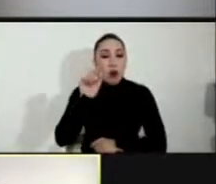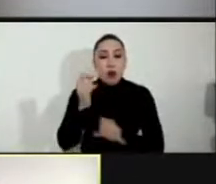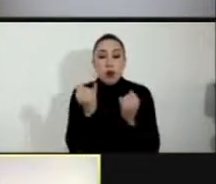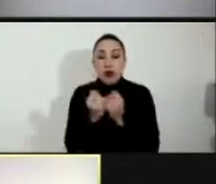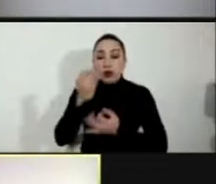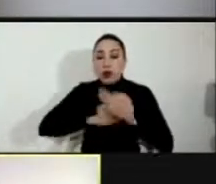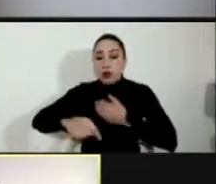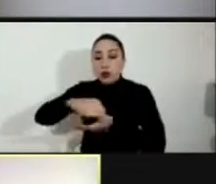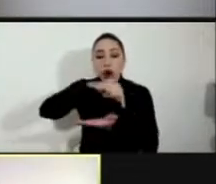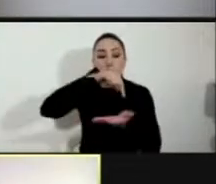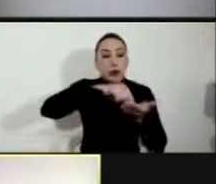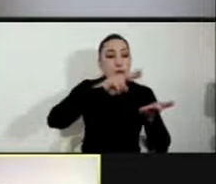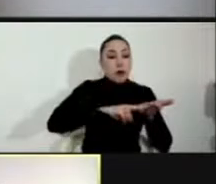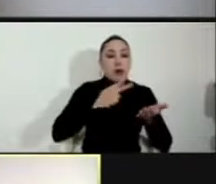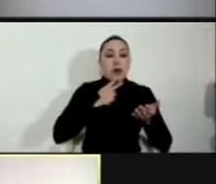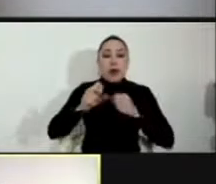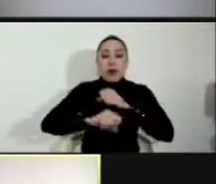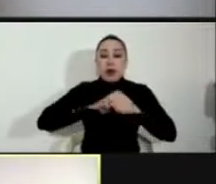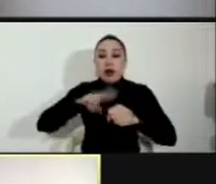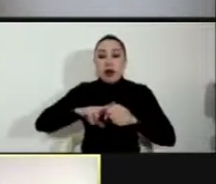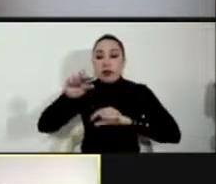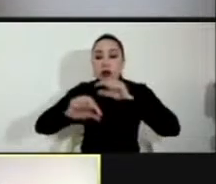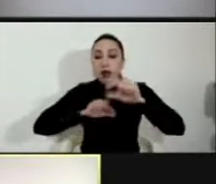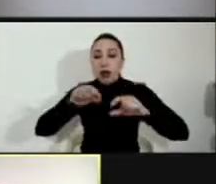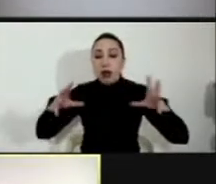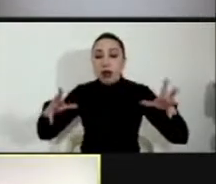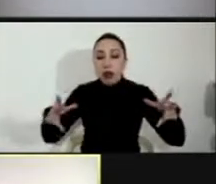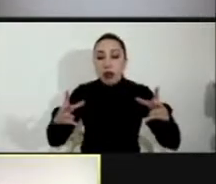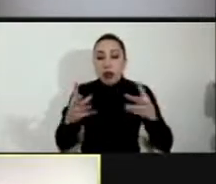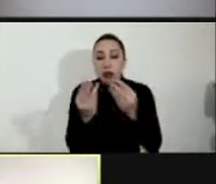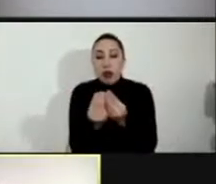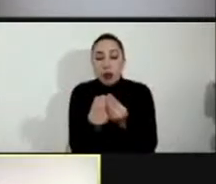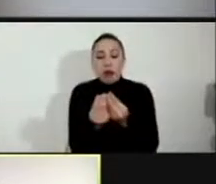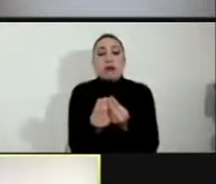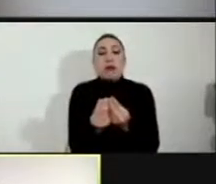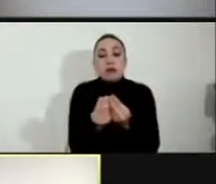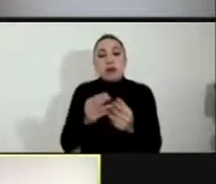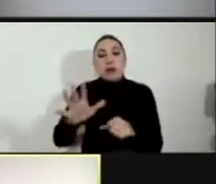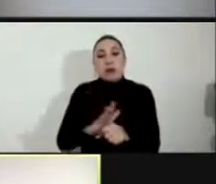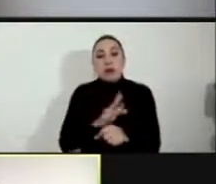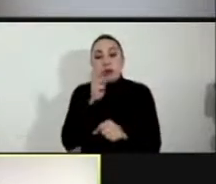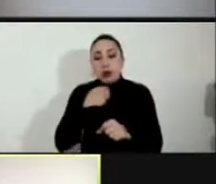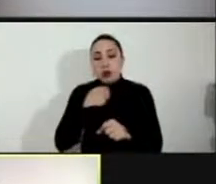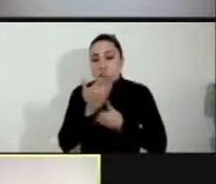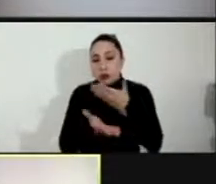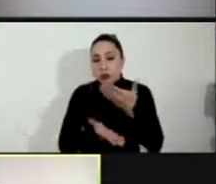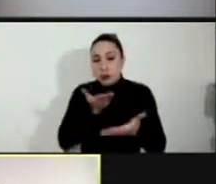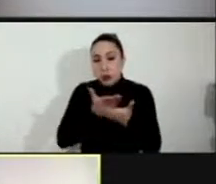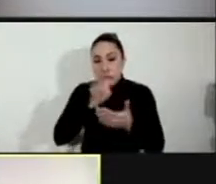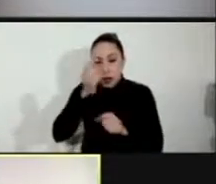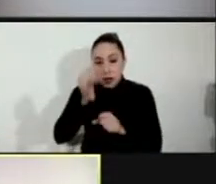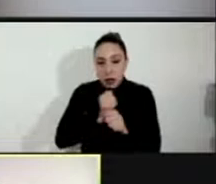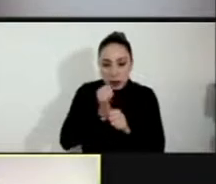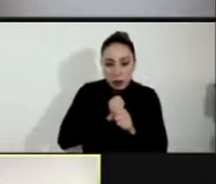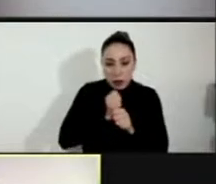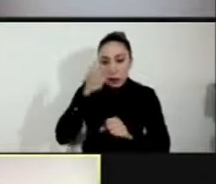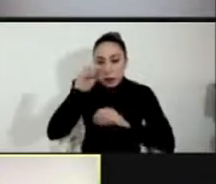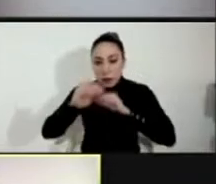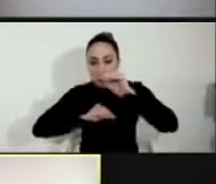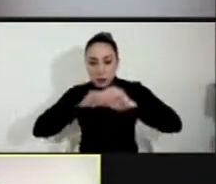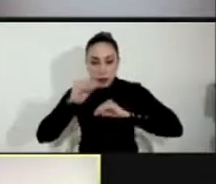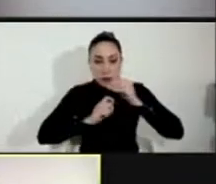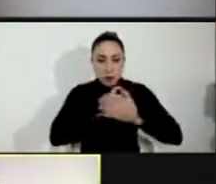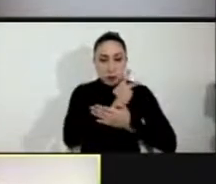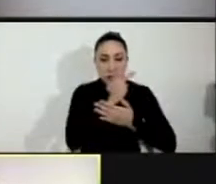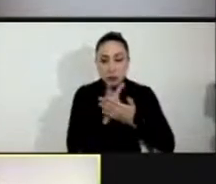lo anterior, el objetivo de la iniciativa que hoy presento es investigar, gestionar y desarrollar programas y proyectos para